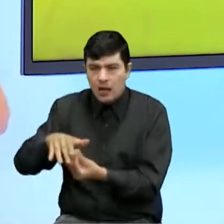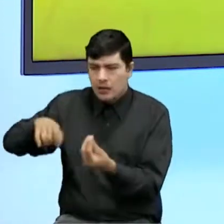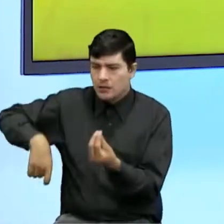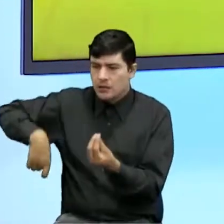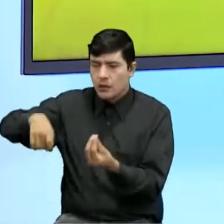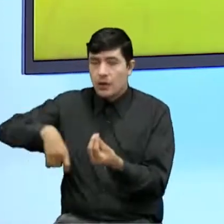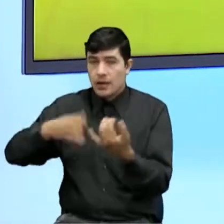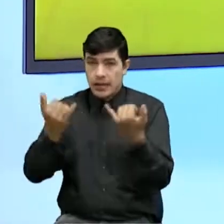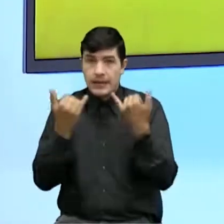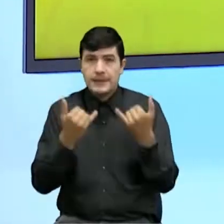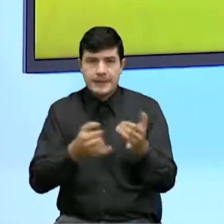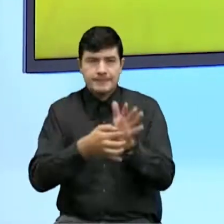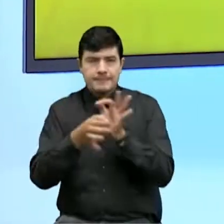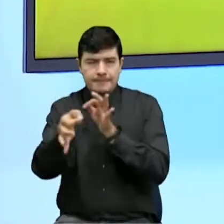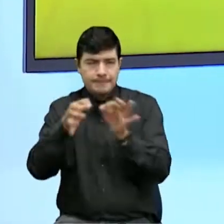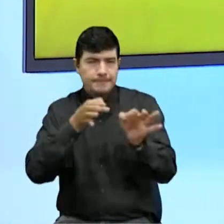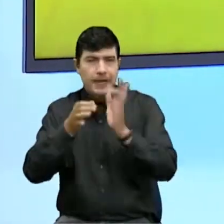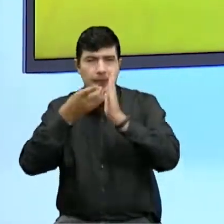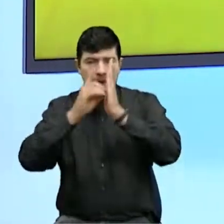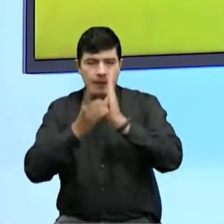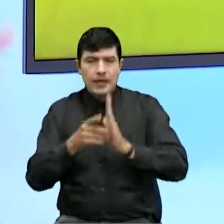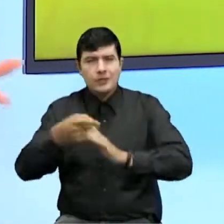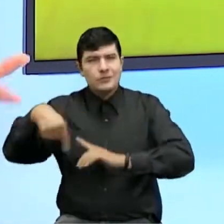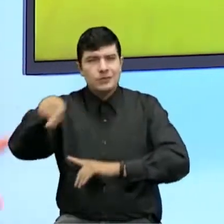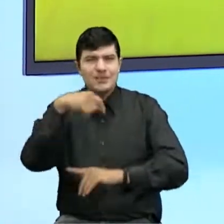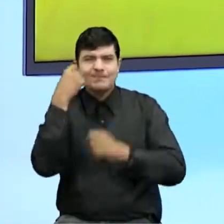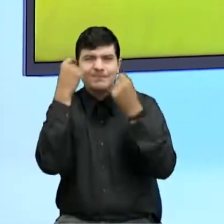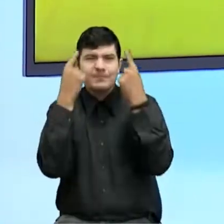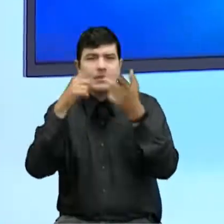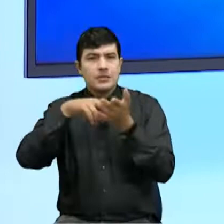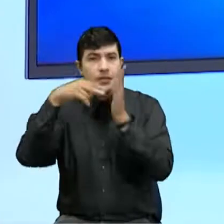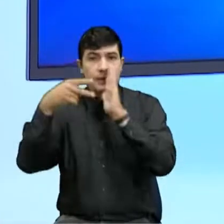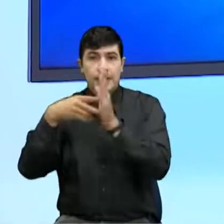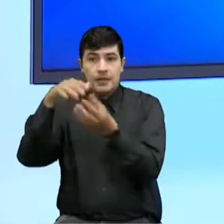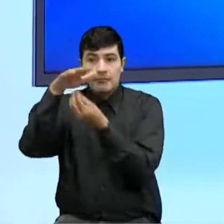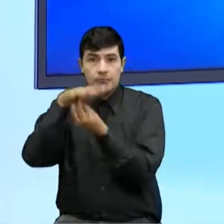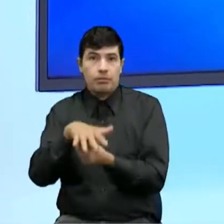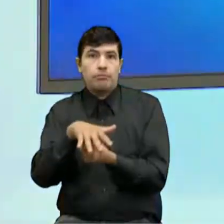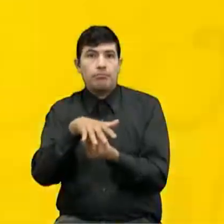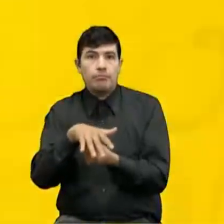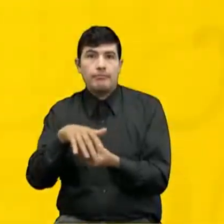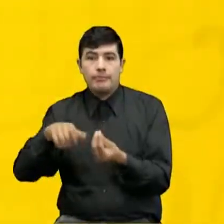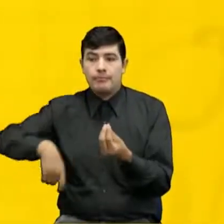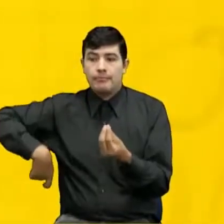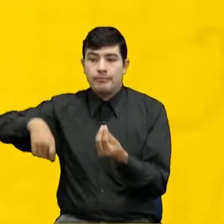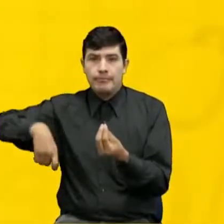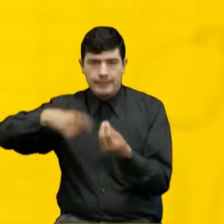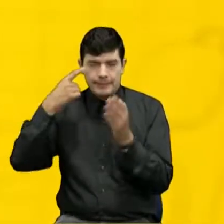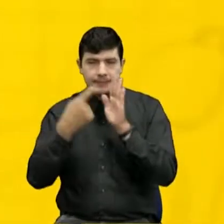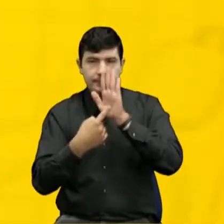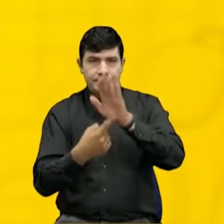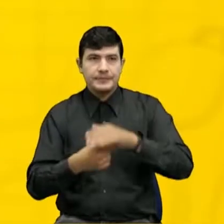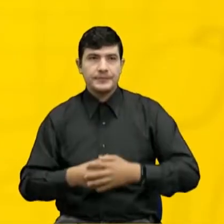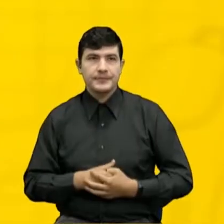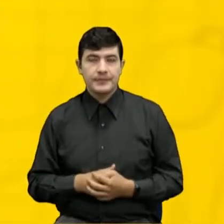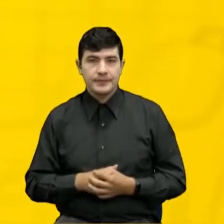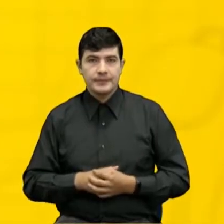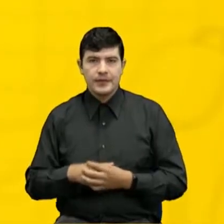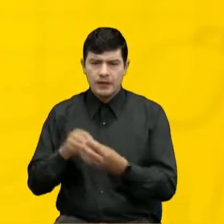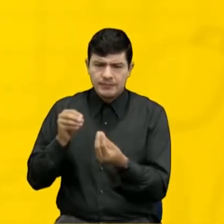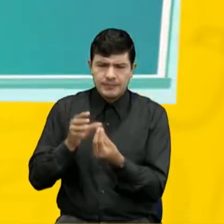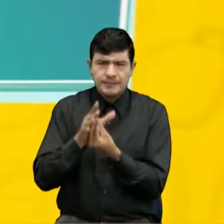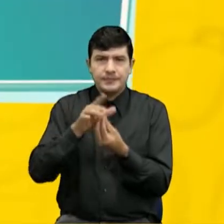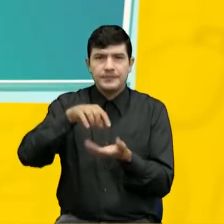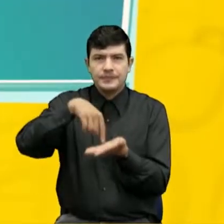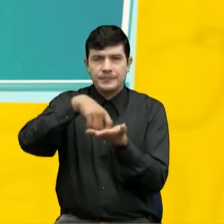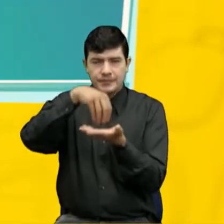les tenemos la referencia donde ustedes van a entender qué significan estos términos. El acoso escolar o